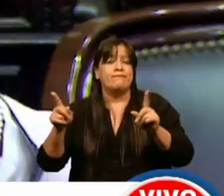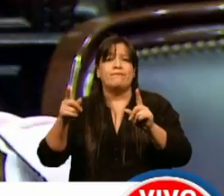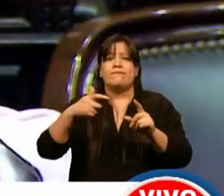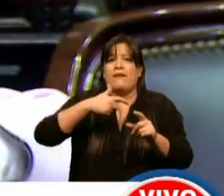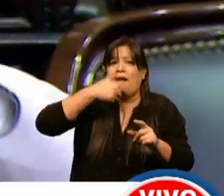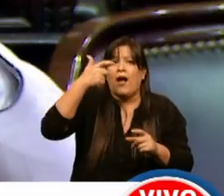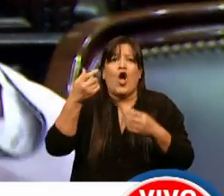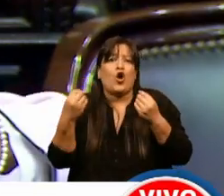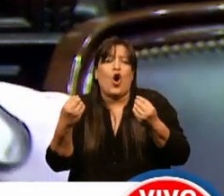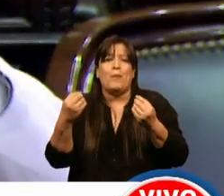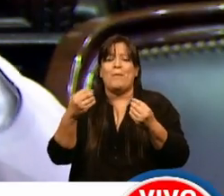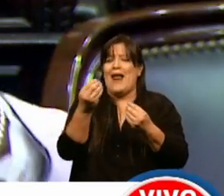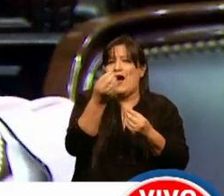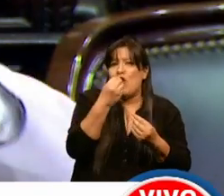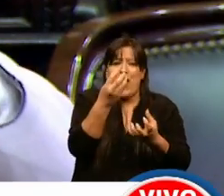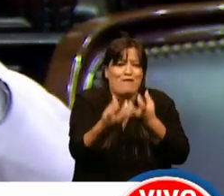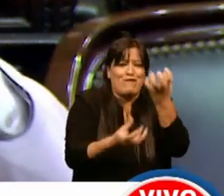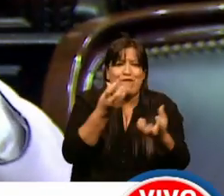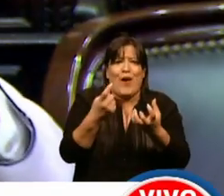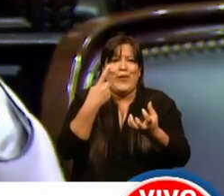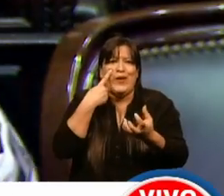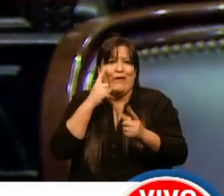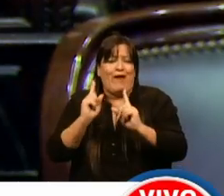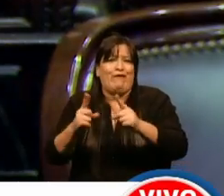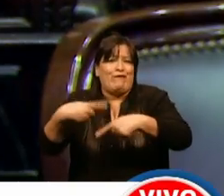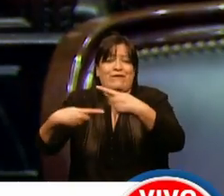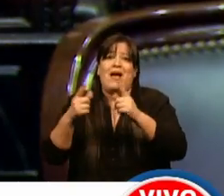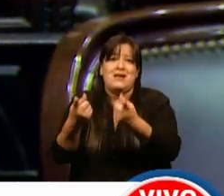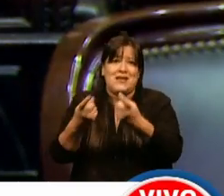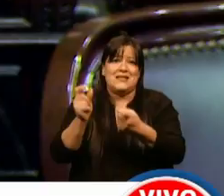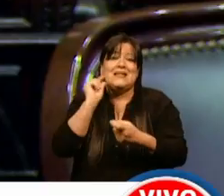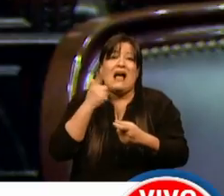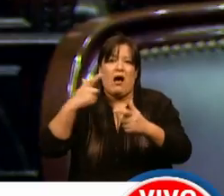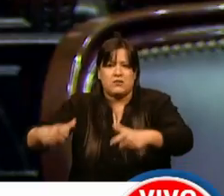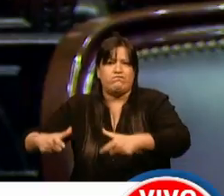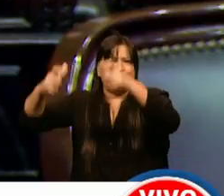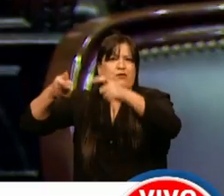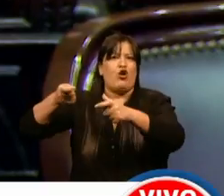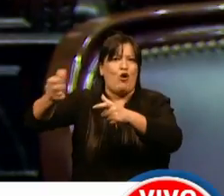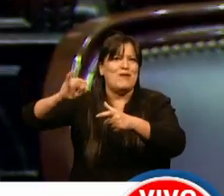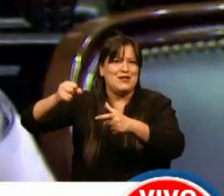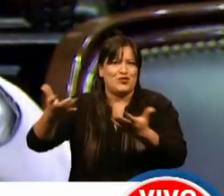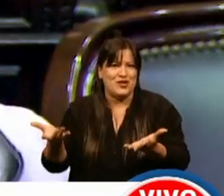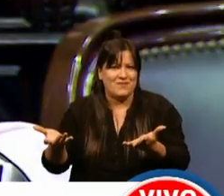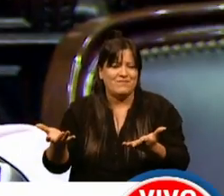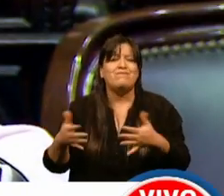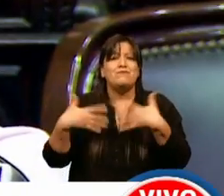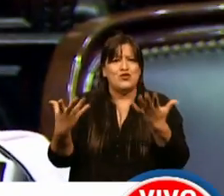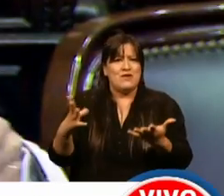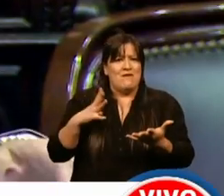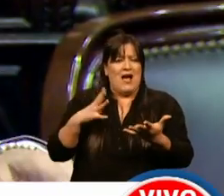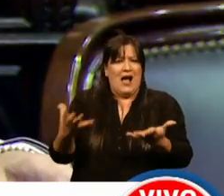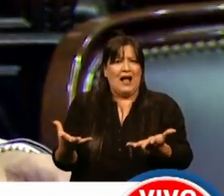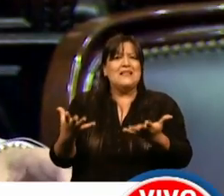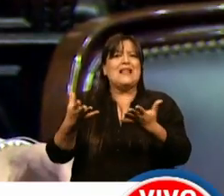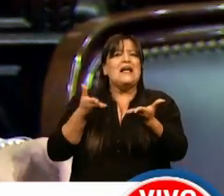calefaccionarse para comer para sobrevivir si necesitan un gas envasado esta falta de eficiencia en